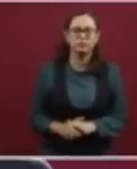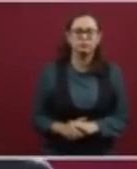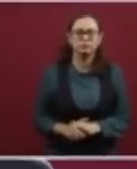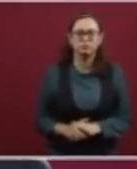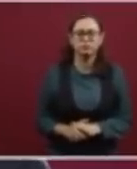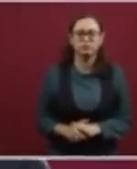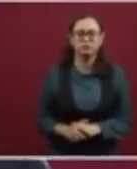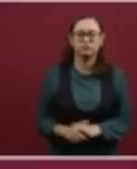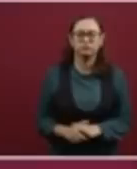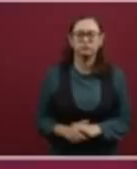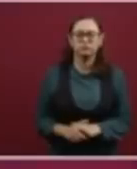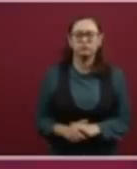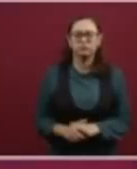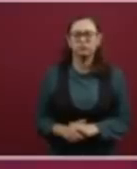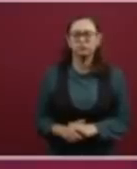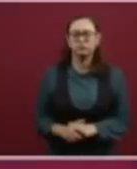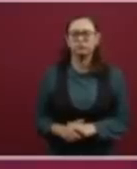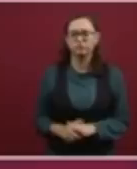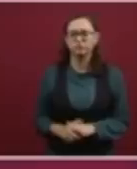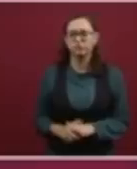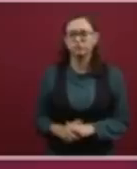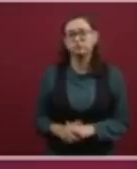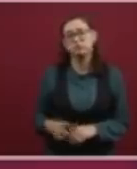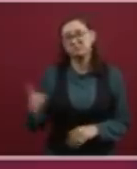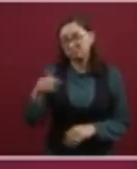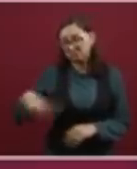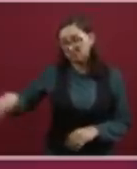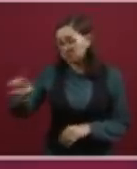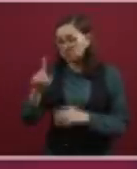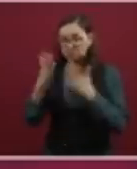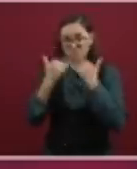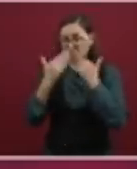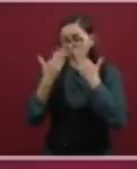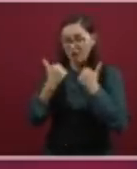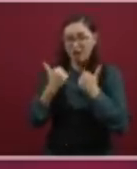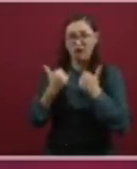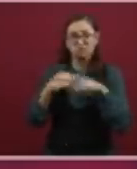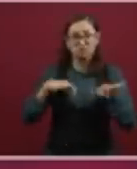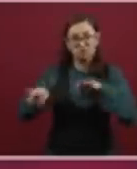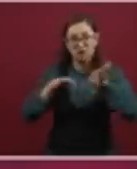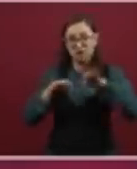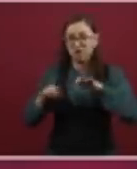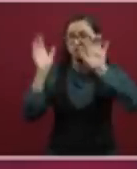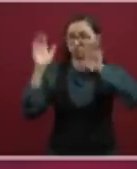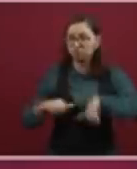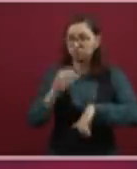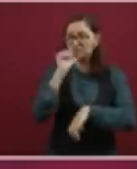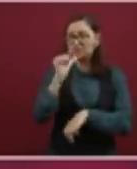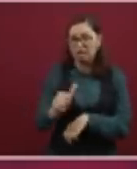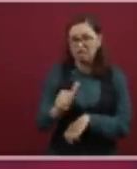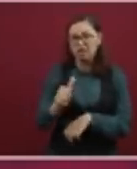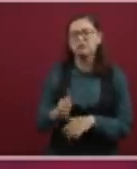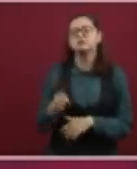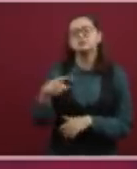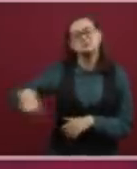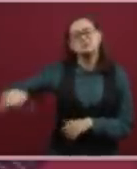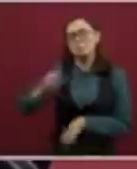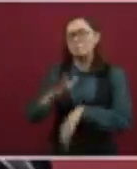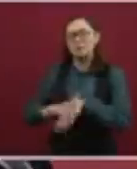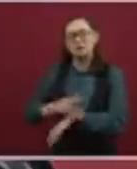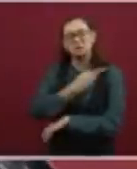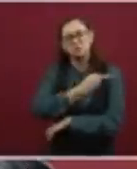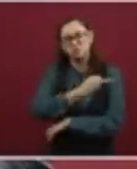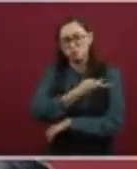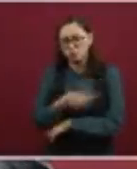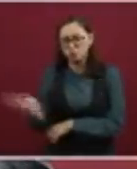que es la más abandonada, la más pobre, va a tener